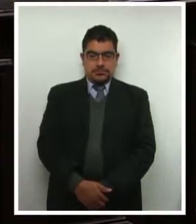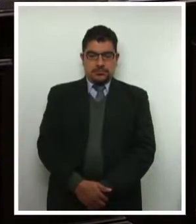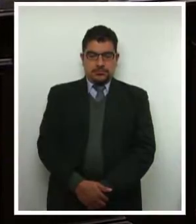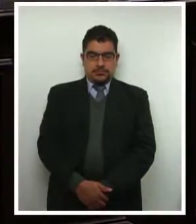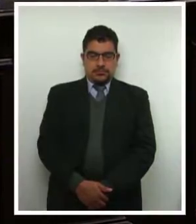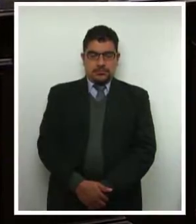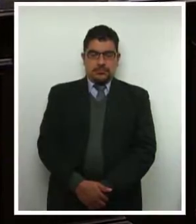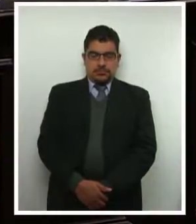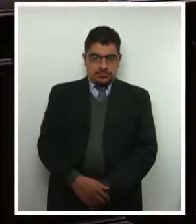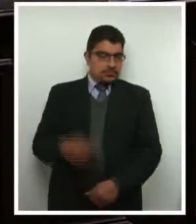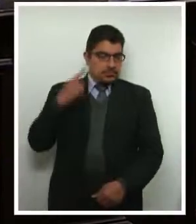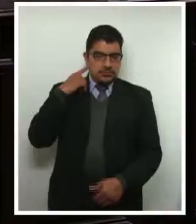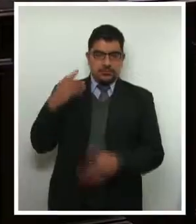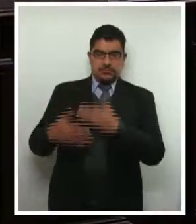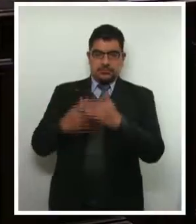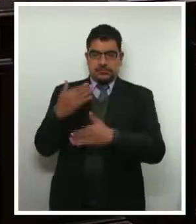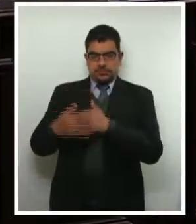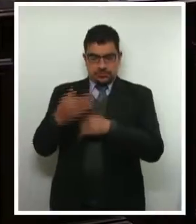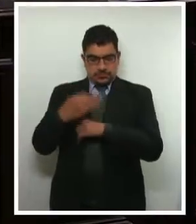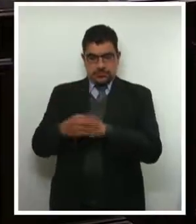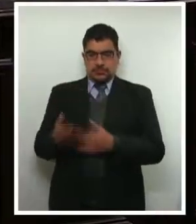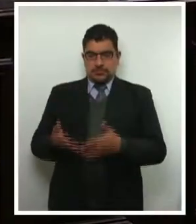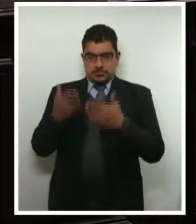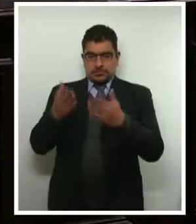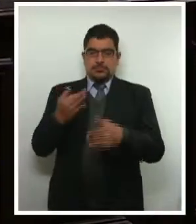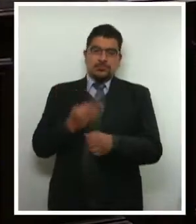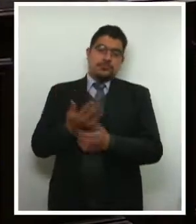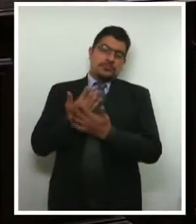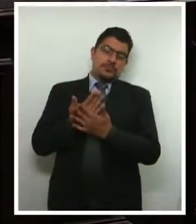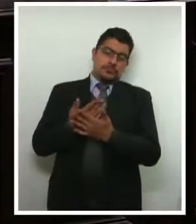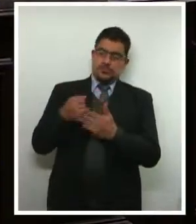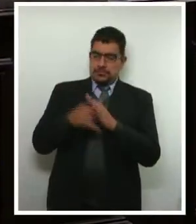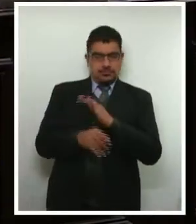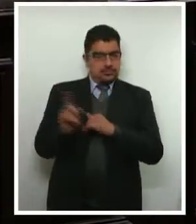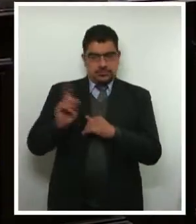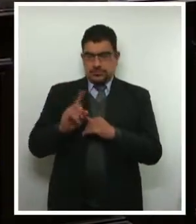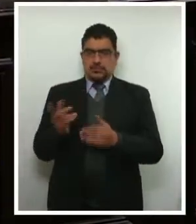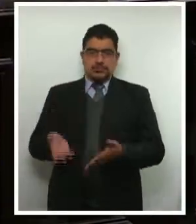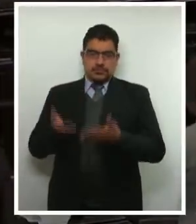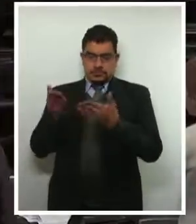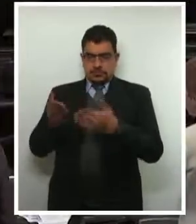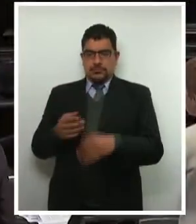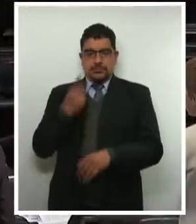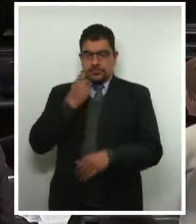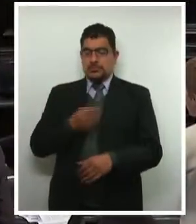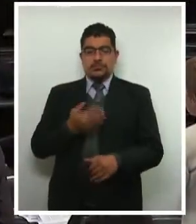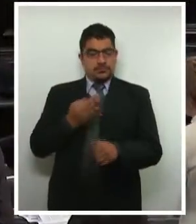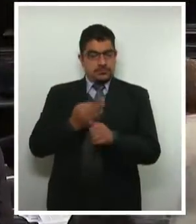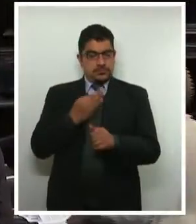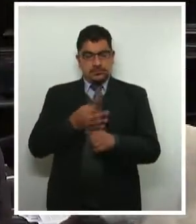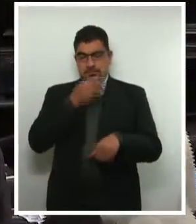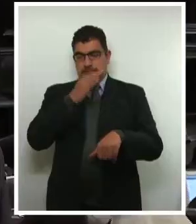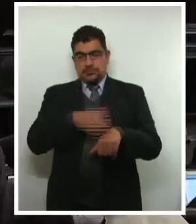De procedimiento en lo que estamos, no estamos en el fondo. Presidente, ya